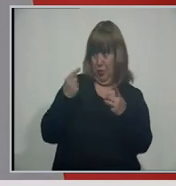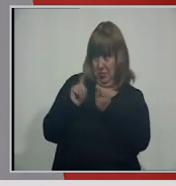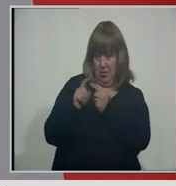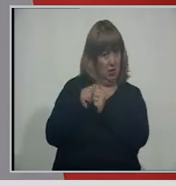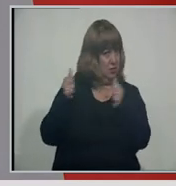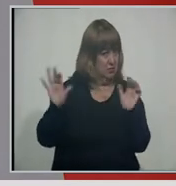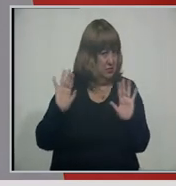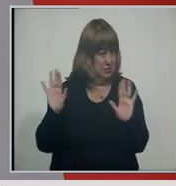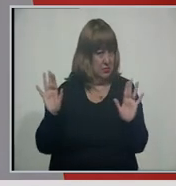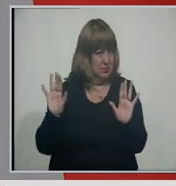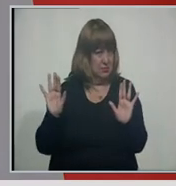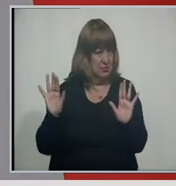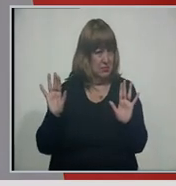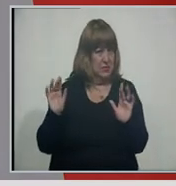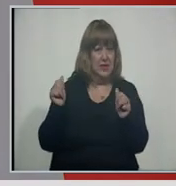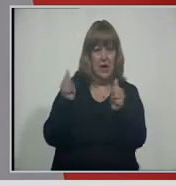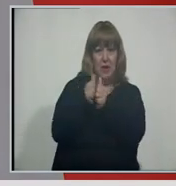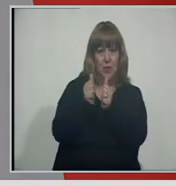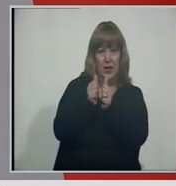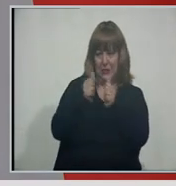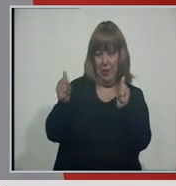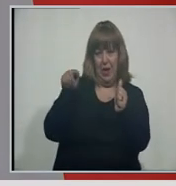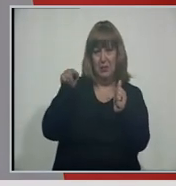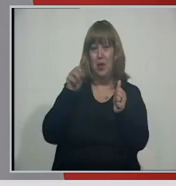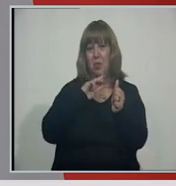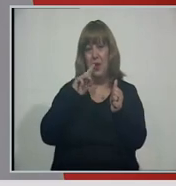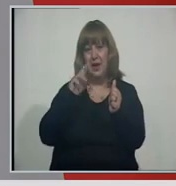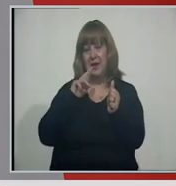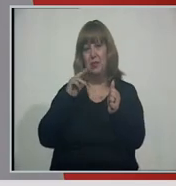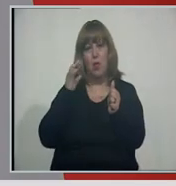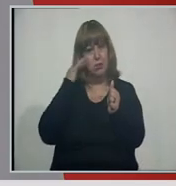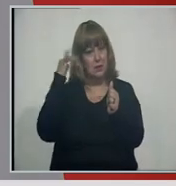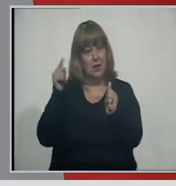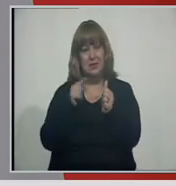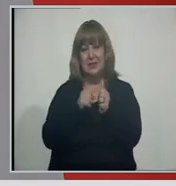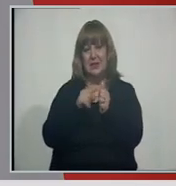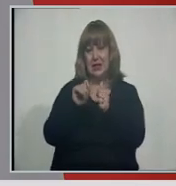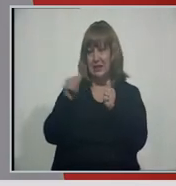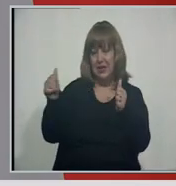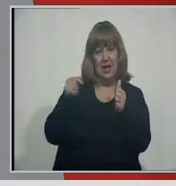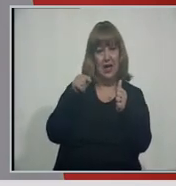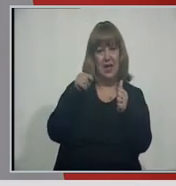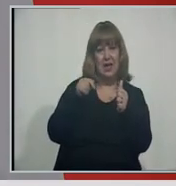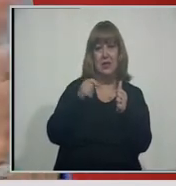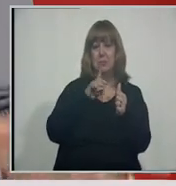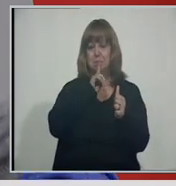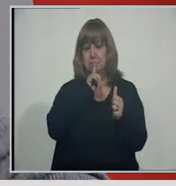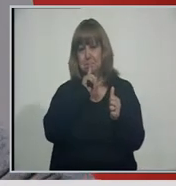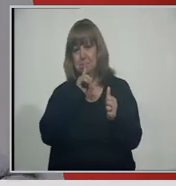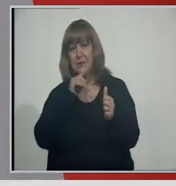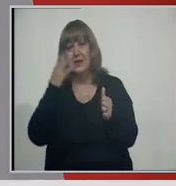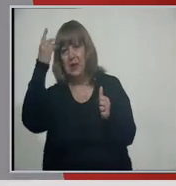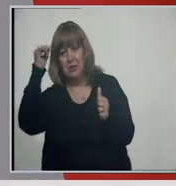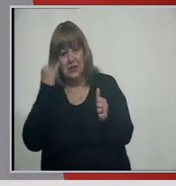pero es una mujer talentosa que no desaparece del ambiente artístico las mujeres reservadas cosas en san